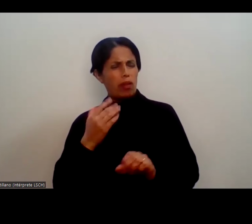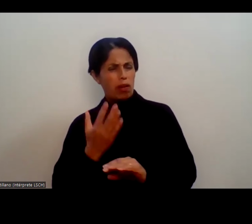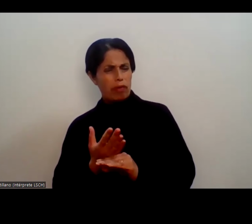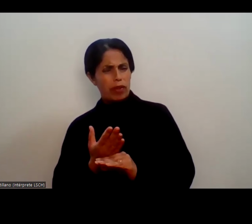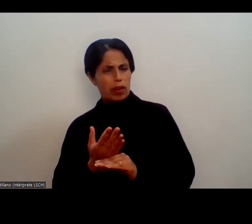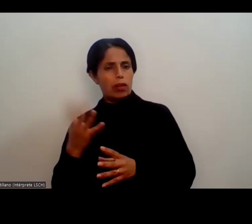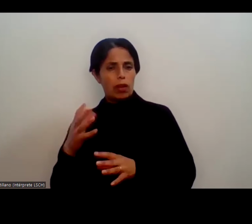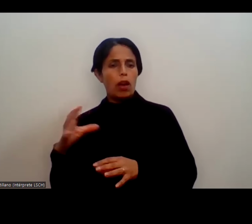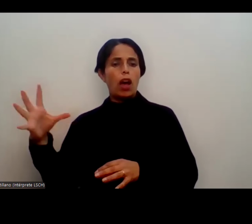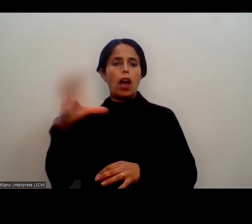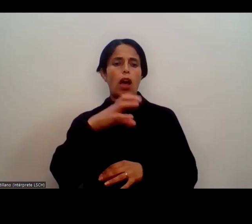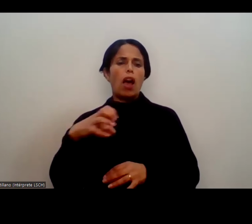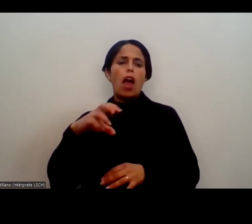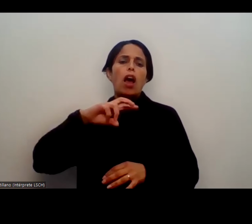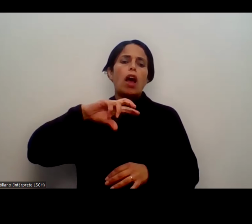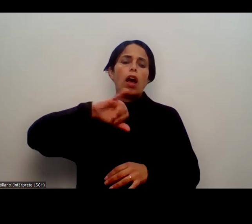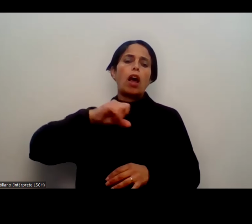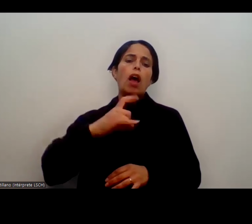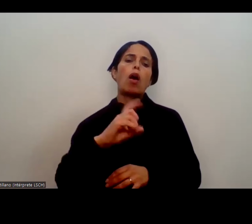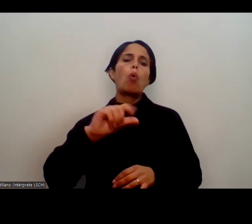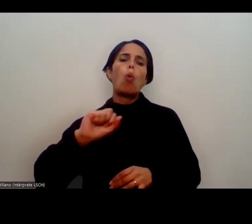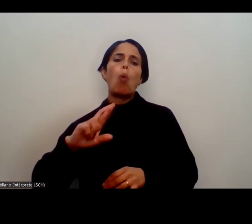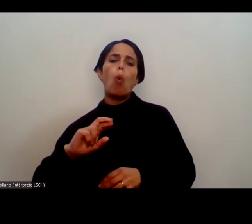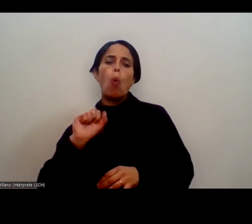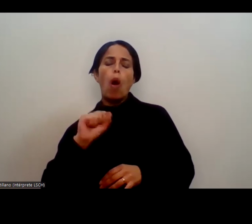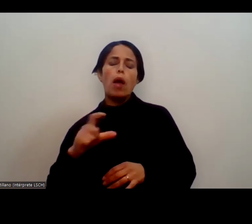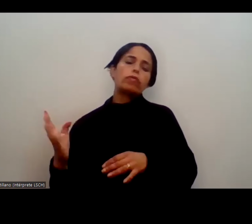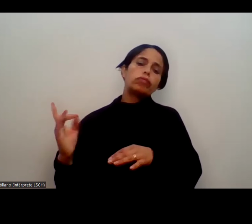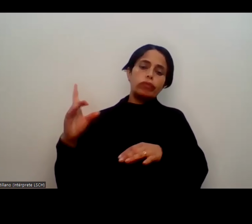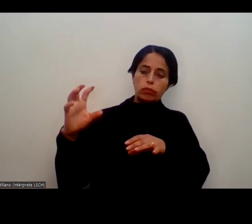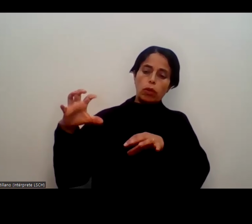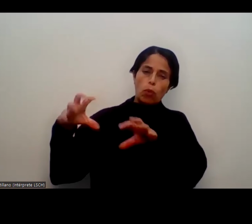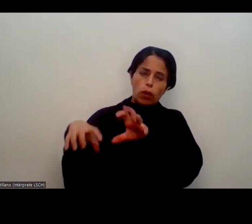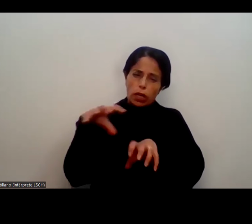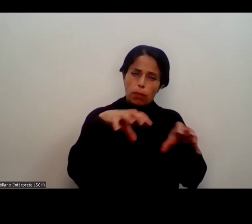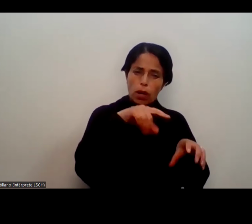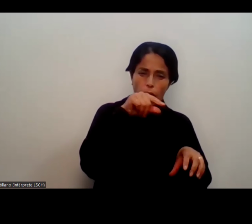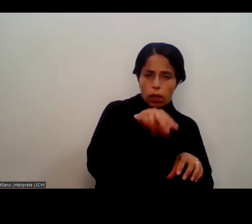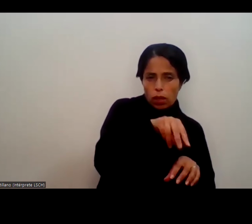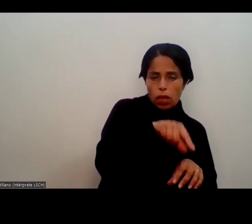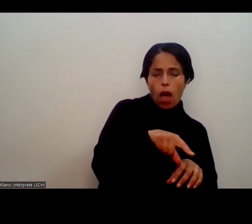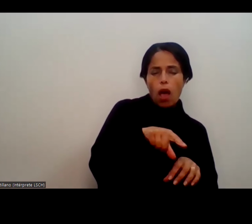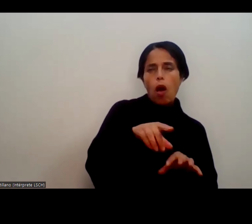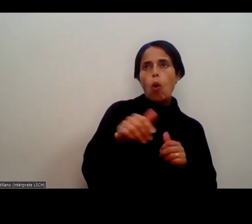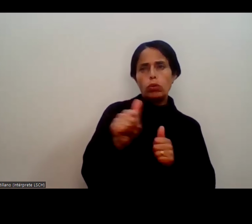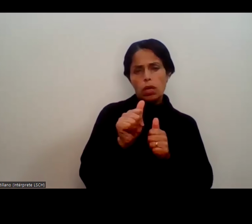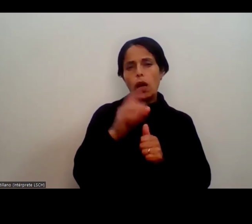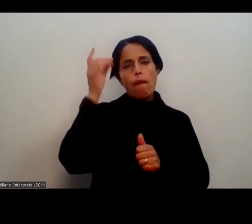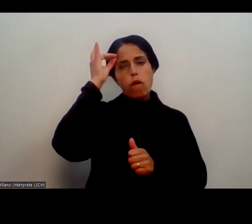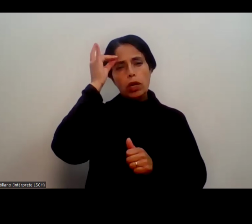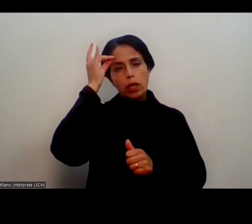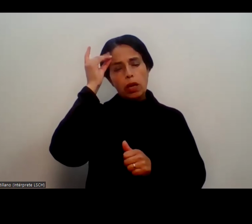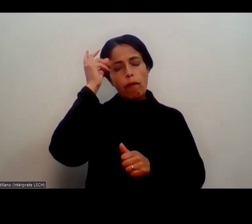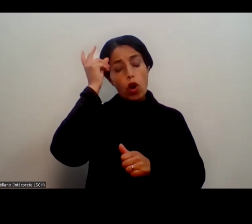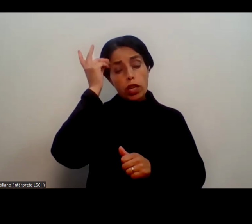No, no. Bolivia. O sea, sí, las tierras Bolivia bajas de sí, Bolivia, sí, sí, sí, sí. pero O Chile, sea, Perú no. no, no, no, no.